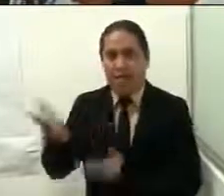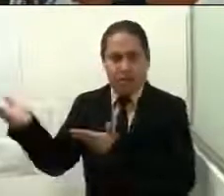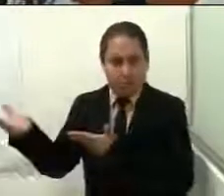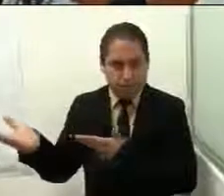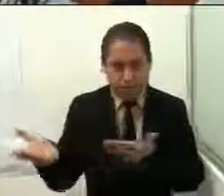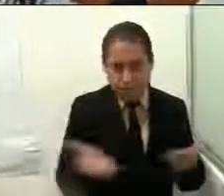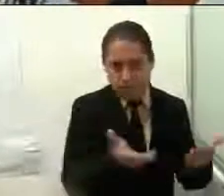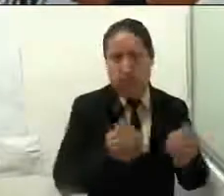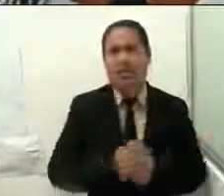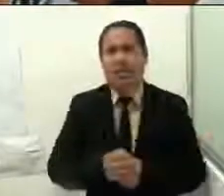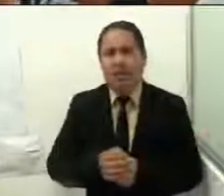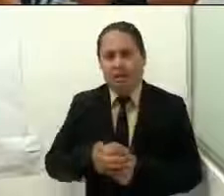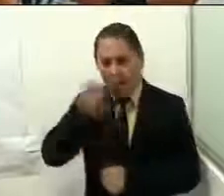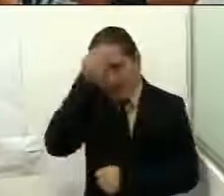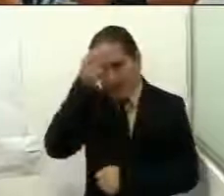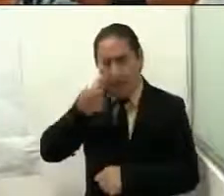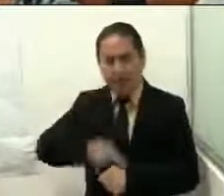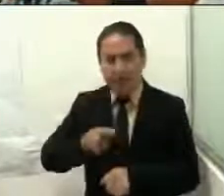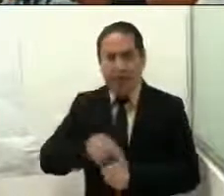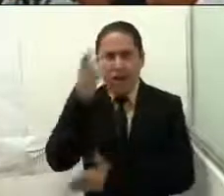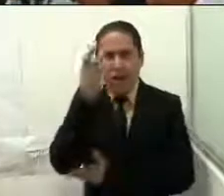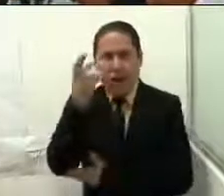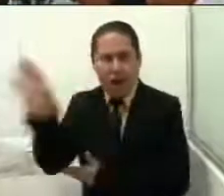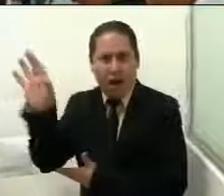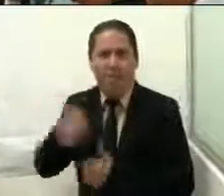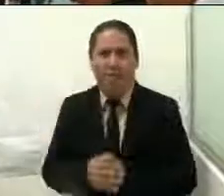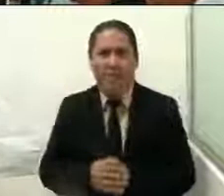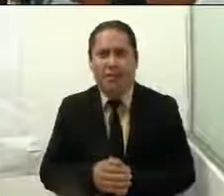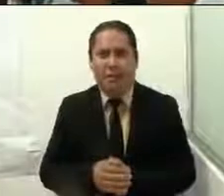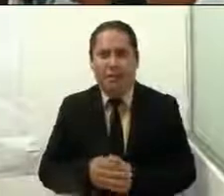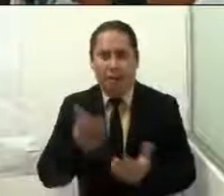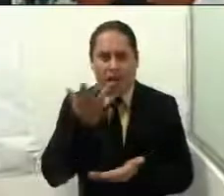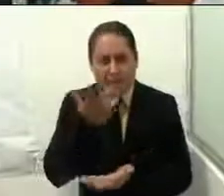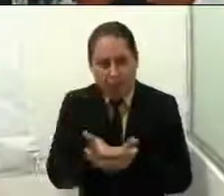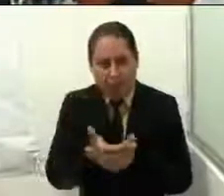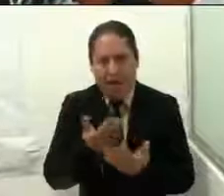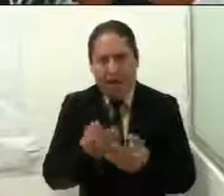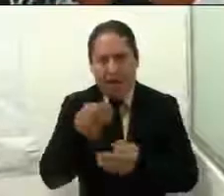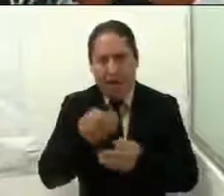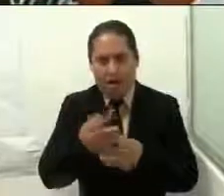salón de usos múltiples al secretario del campo mientras tanto se declaró un receso